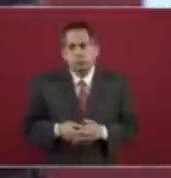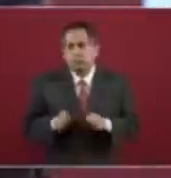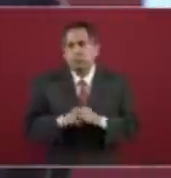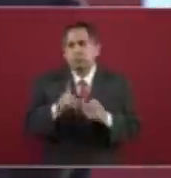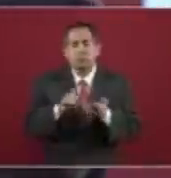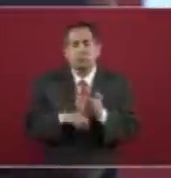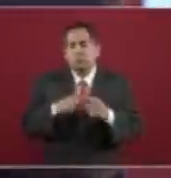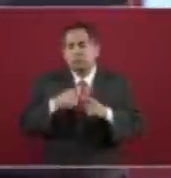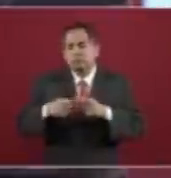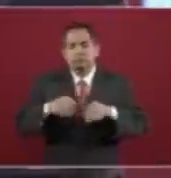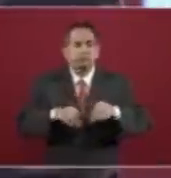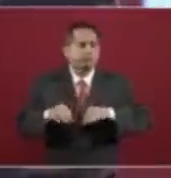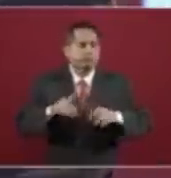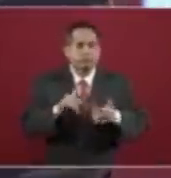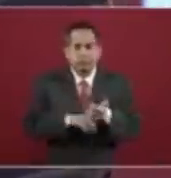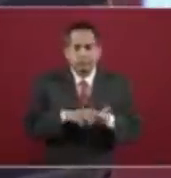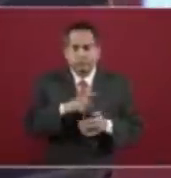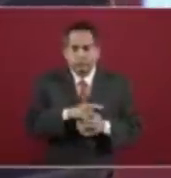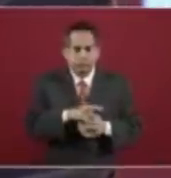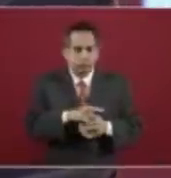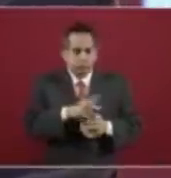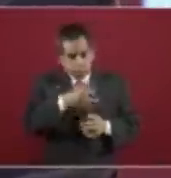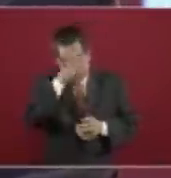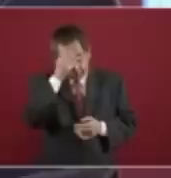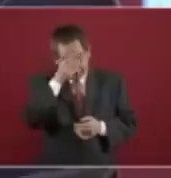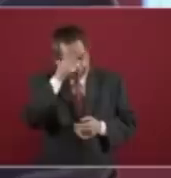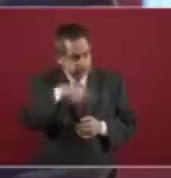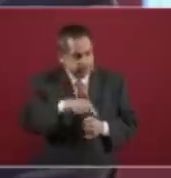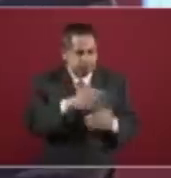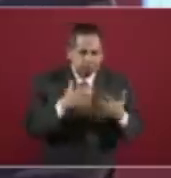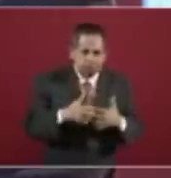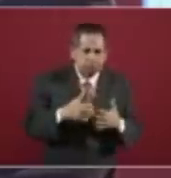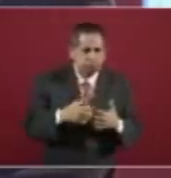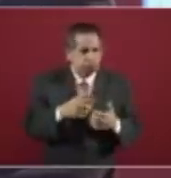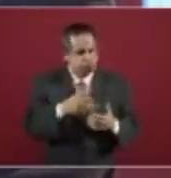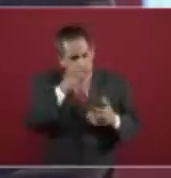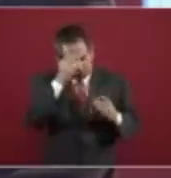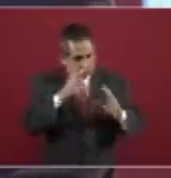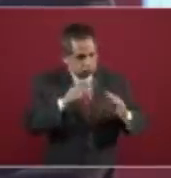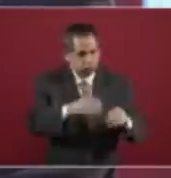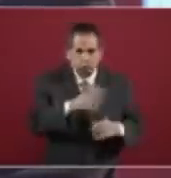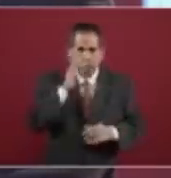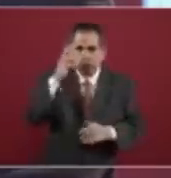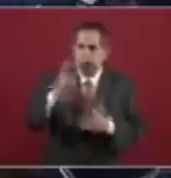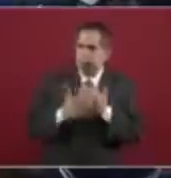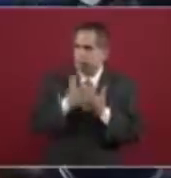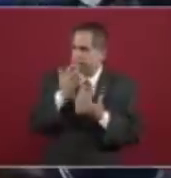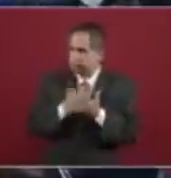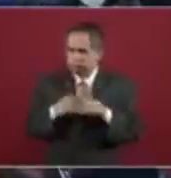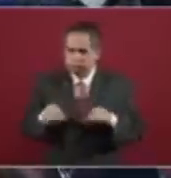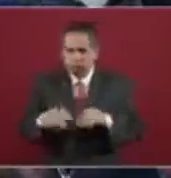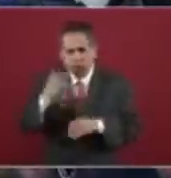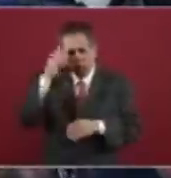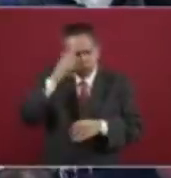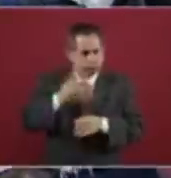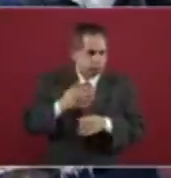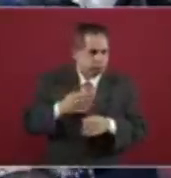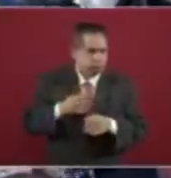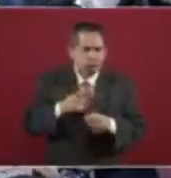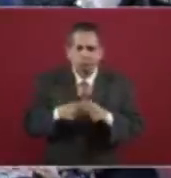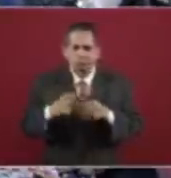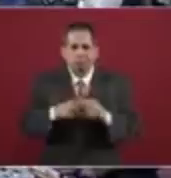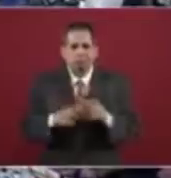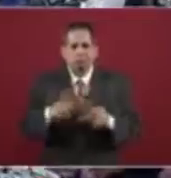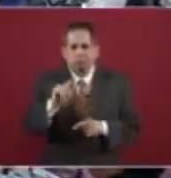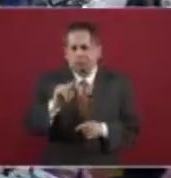relacionadas con la producción, con oficios, ¿sí?, talleres, ¿sí?,